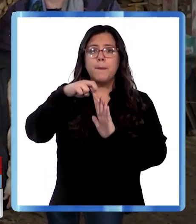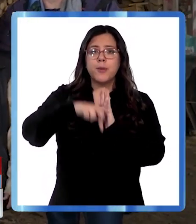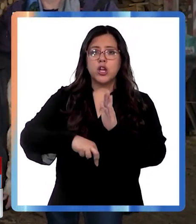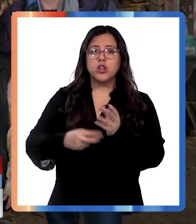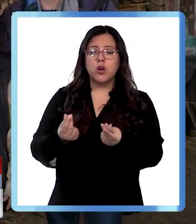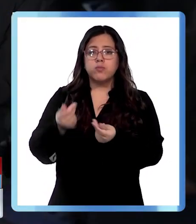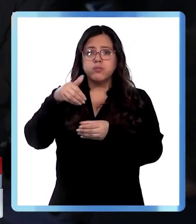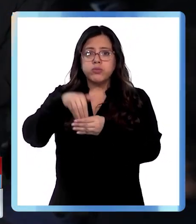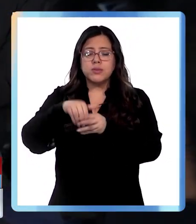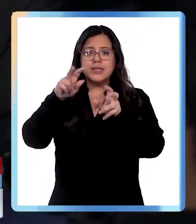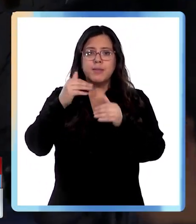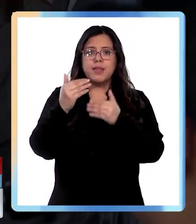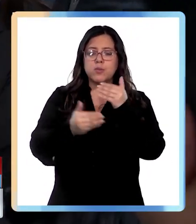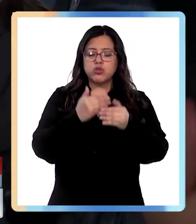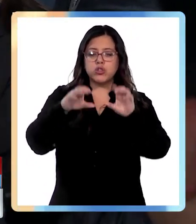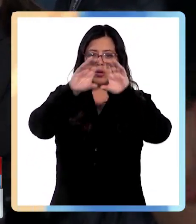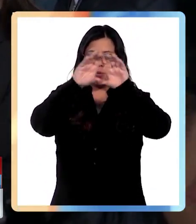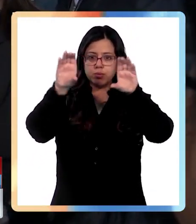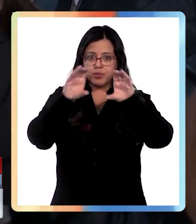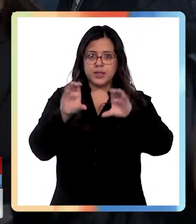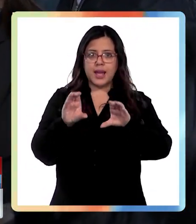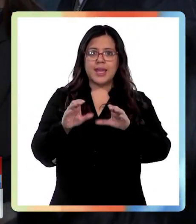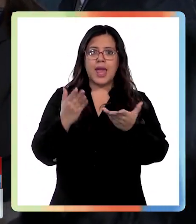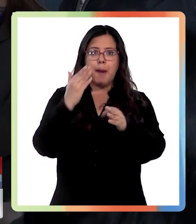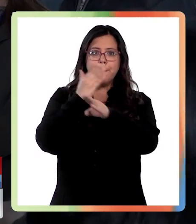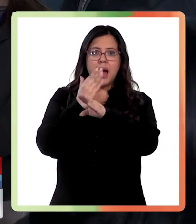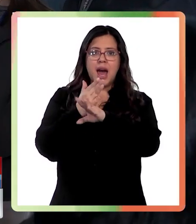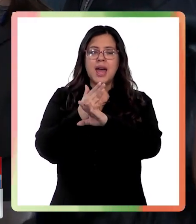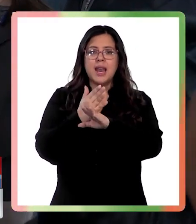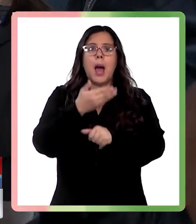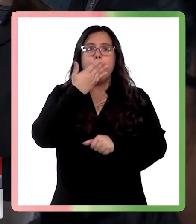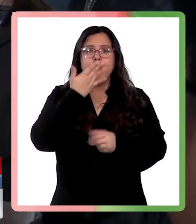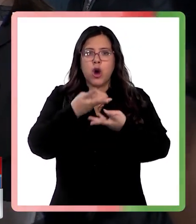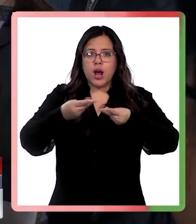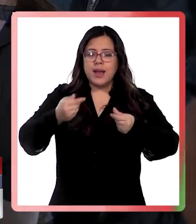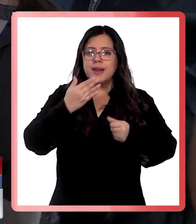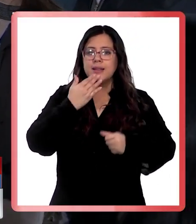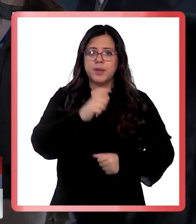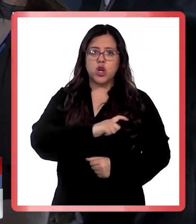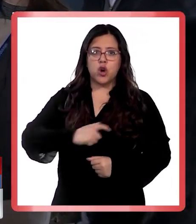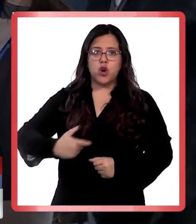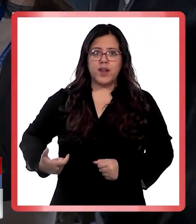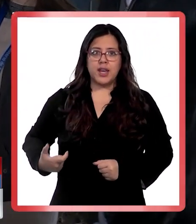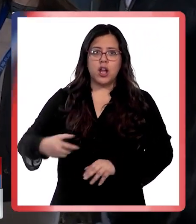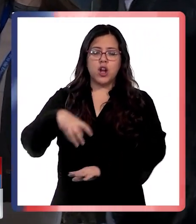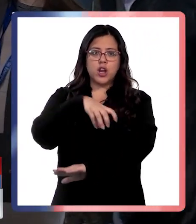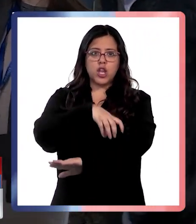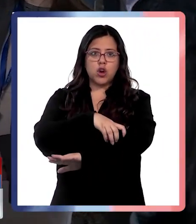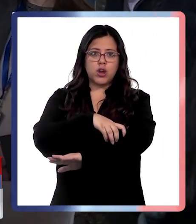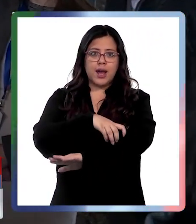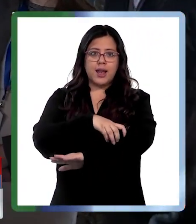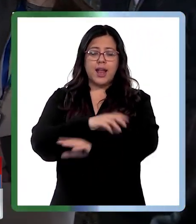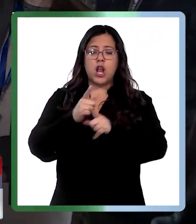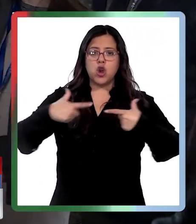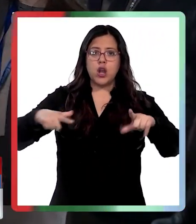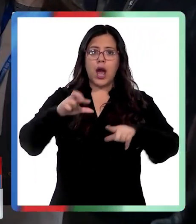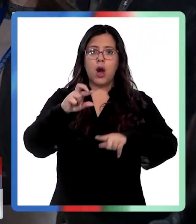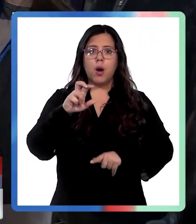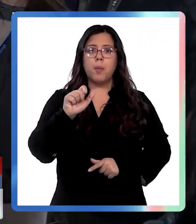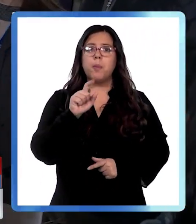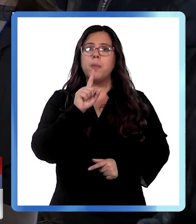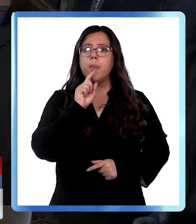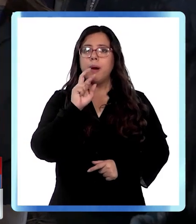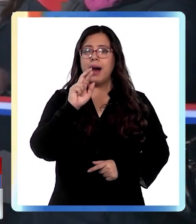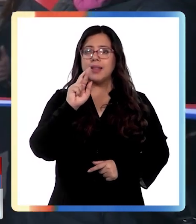permitan el procesamiento de leña de mejor calidad. Además, junto al gobernador regional de Los Lagos, Patricio